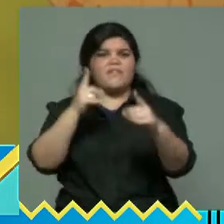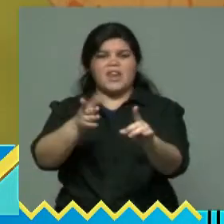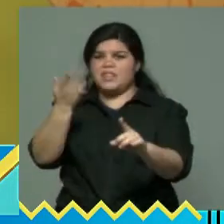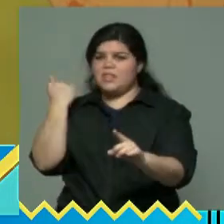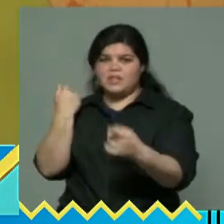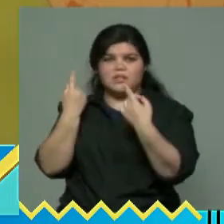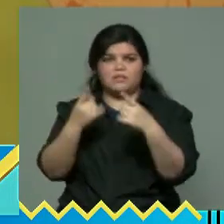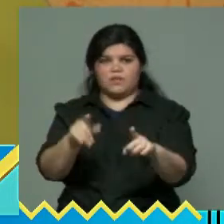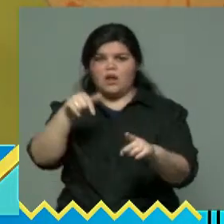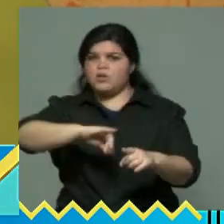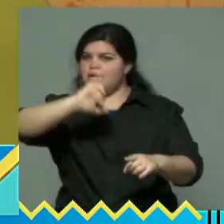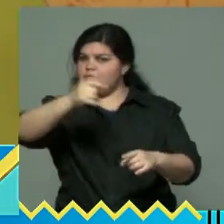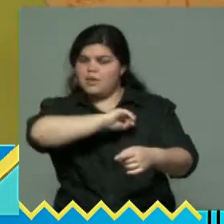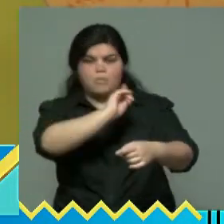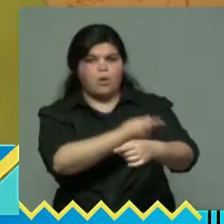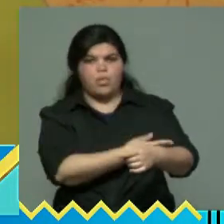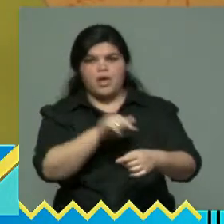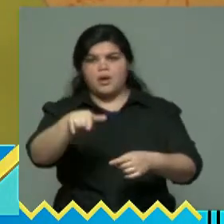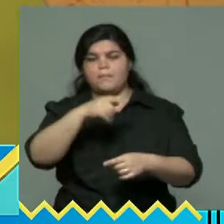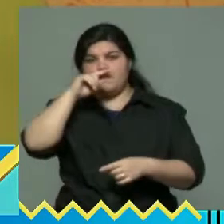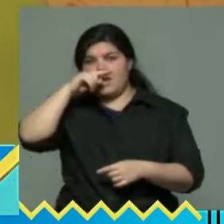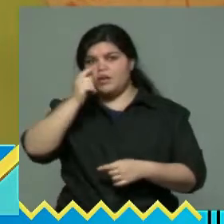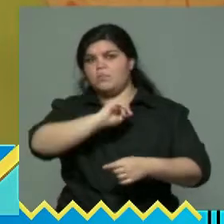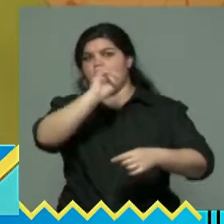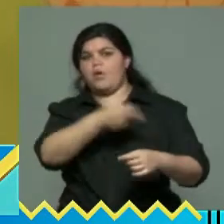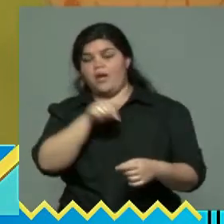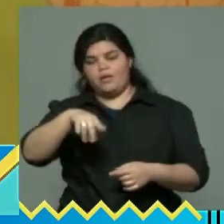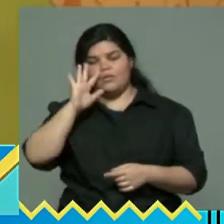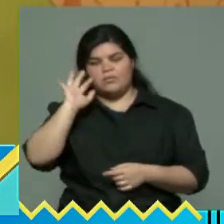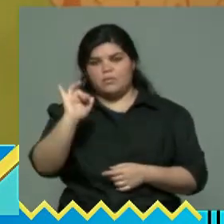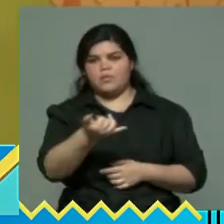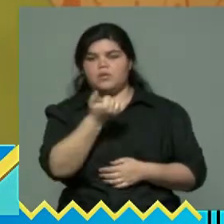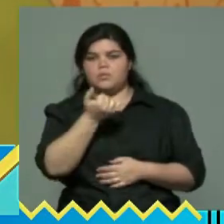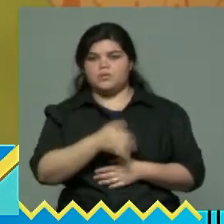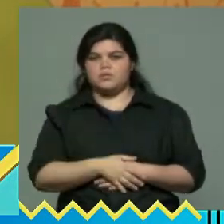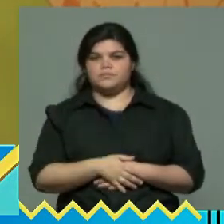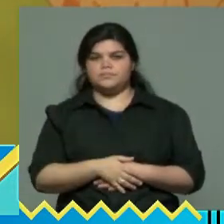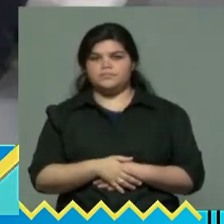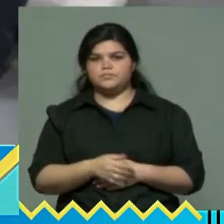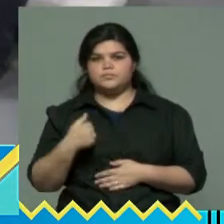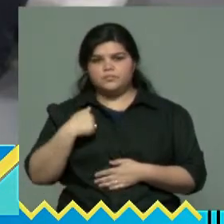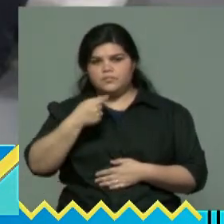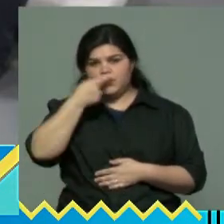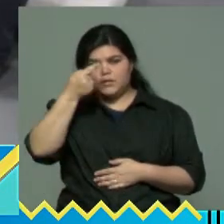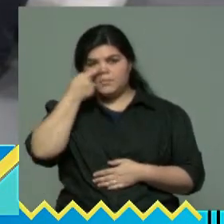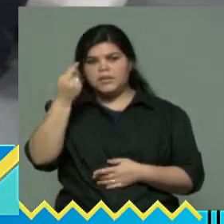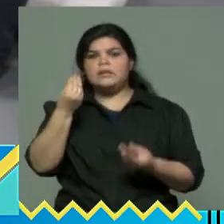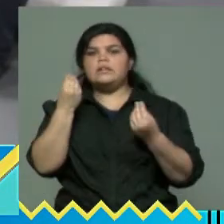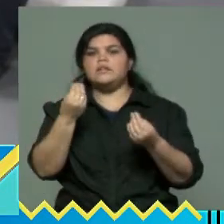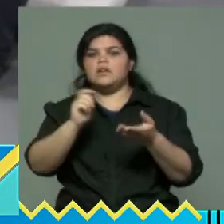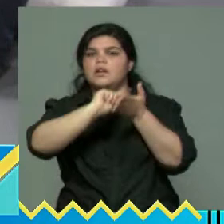ahora sí que va a tener poder el gobierno de Macri, y ahora lo vamos a poder ver. Un tema que me interesa muchísimo es lo que ustedes decían, lo de la reforma